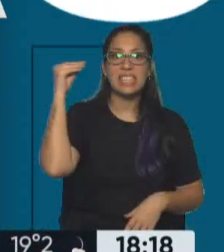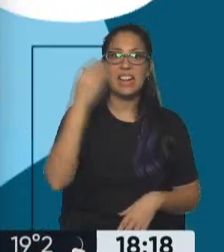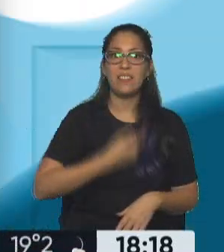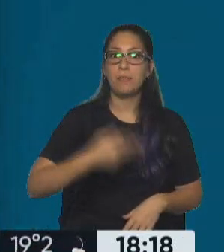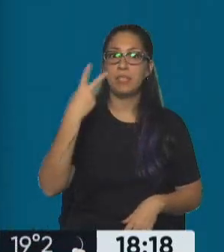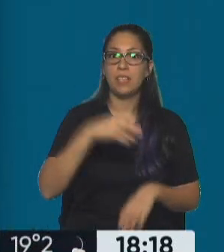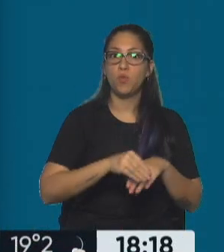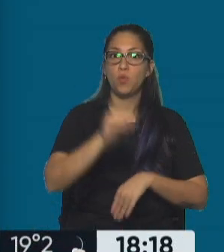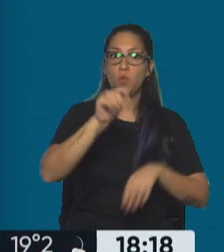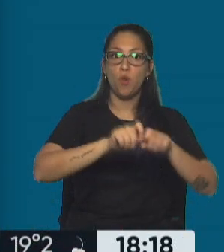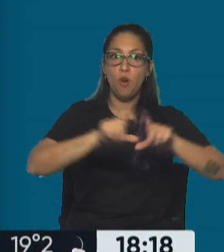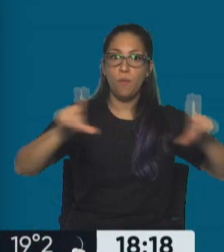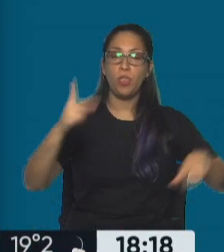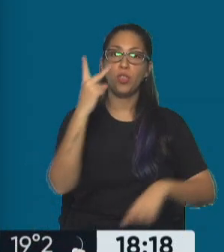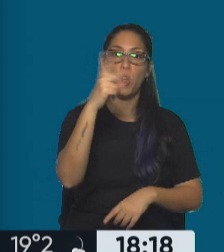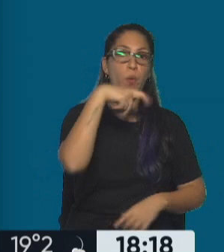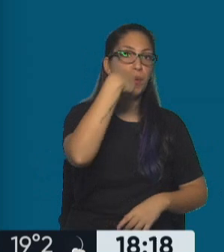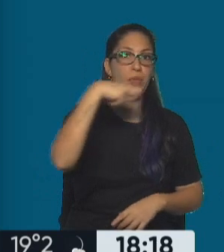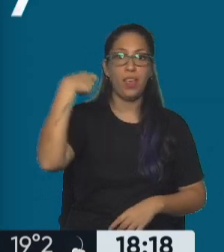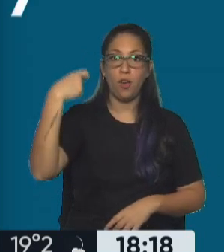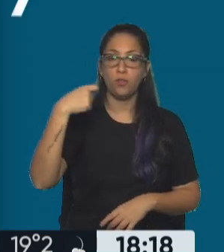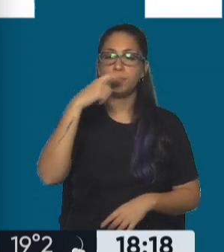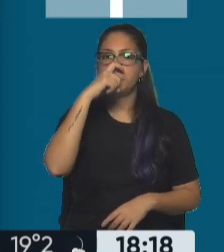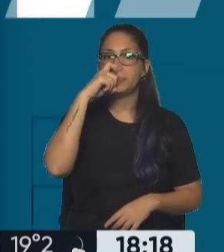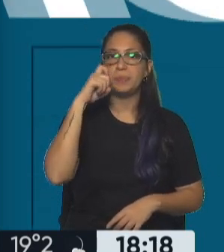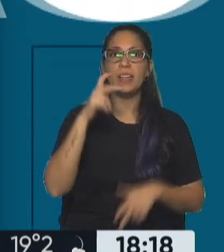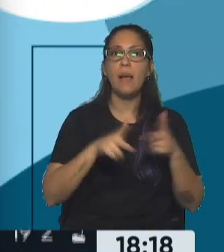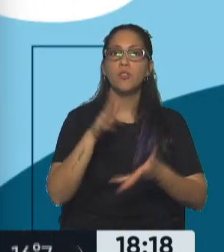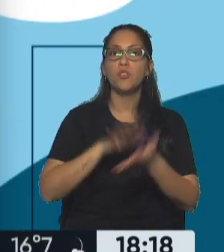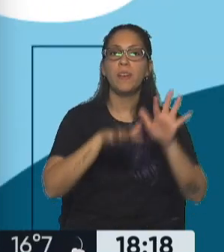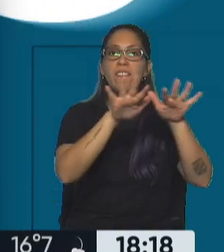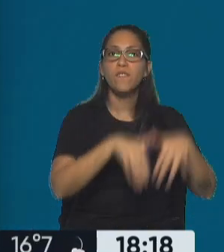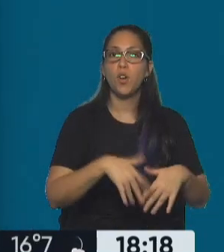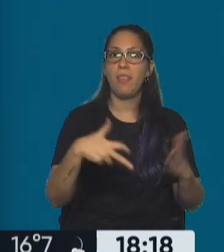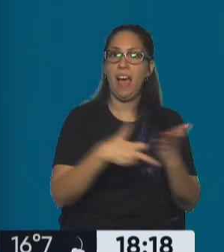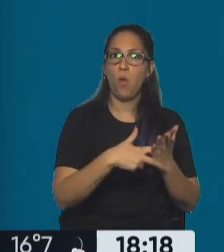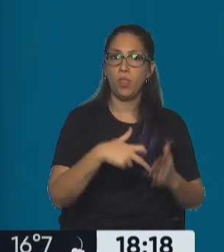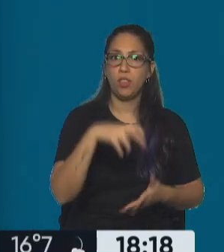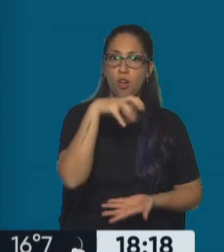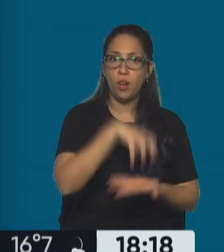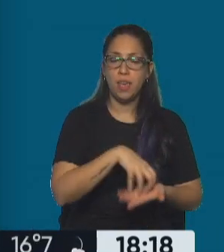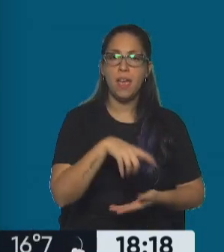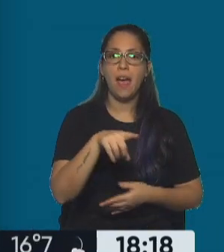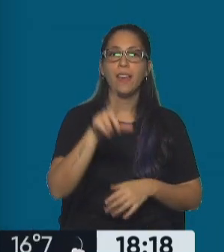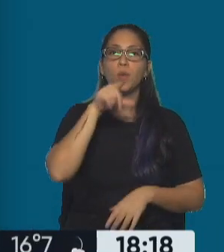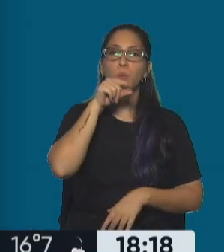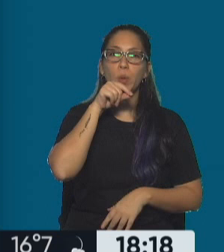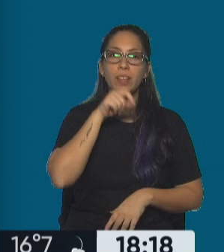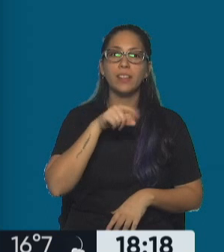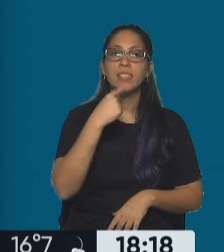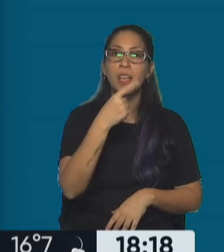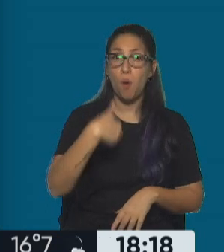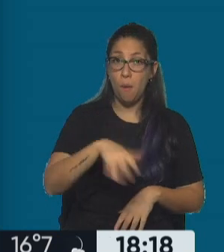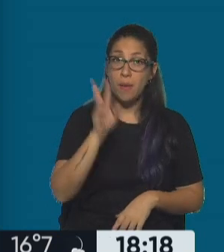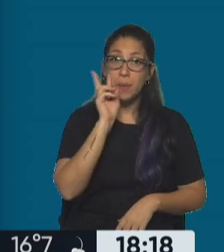vicepresidenta, publicó en sus redes sociales 2 videos hablando de este informe de la auditoría. Ahí tenemos el Twitter en la pantalla. El tweet dice: lo que vas a